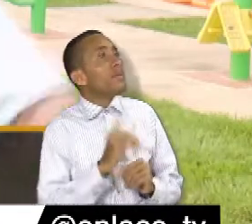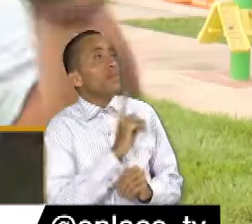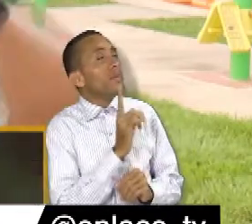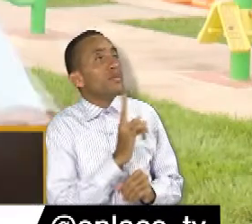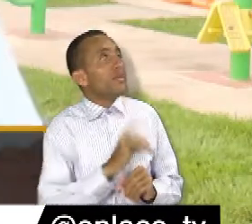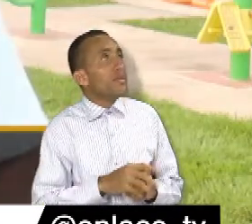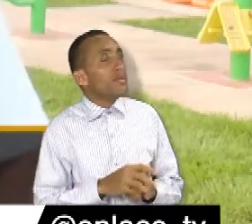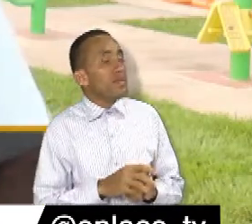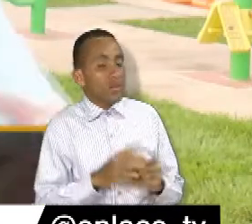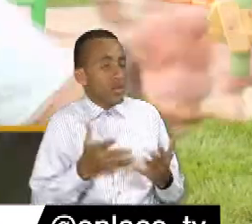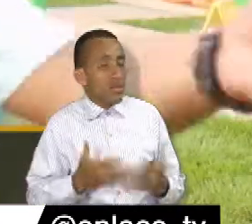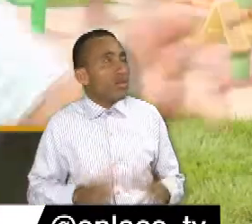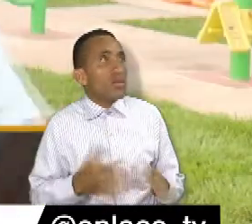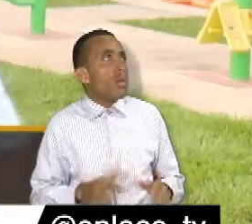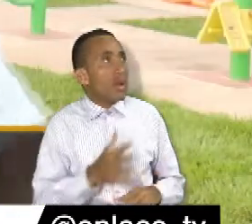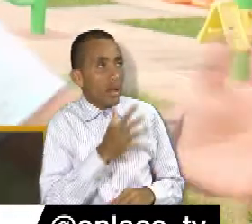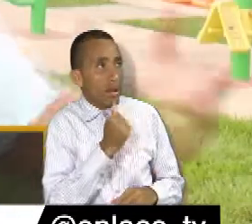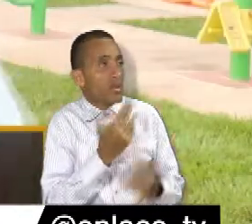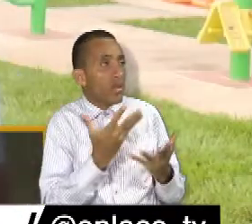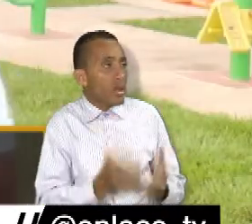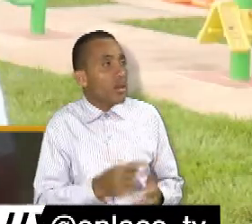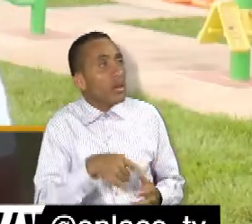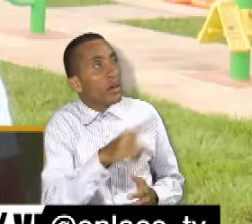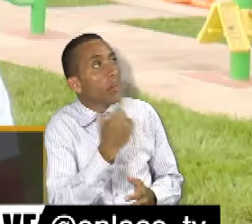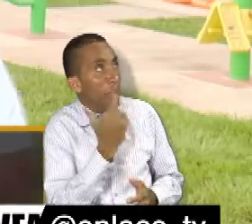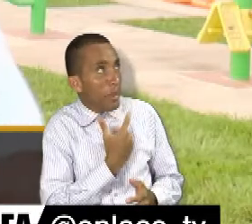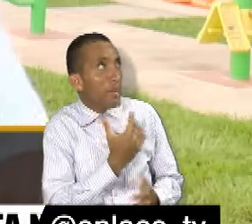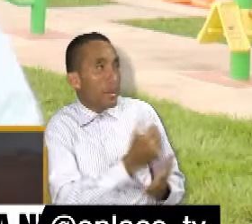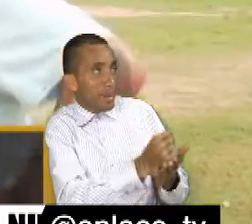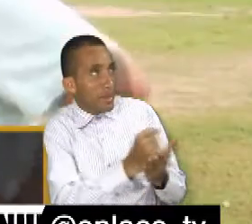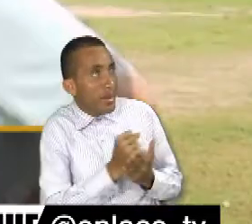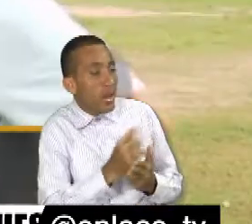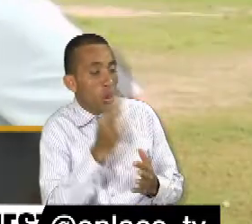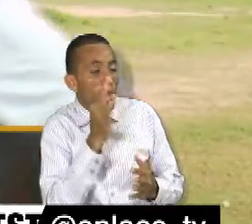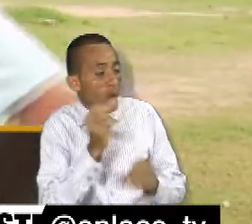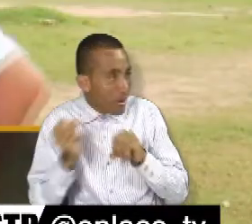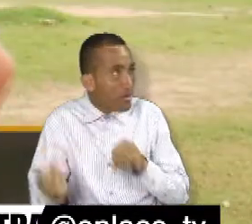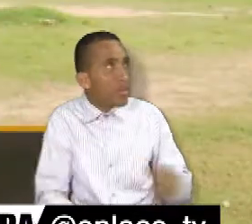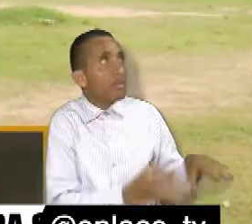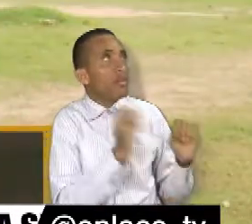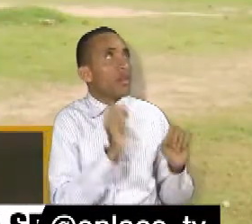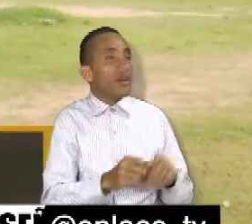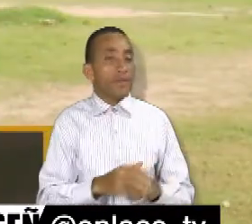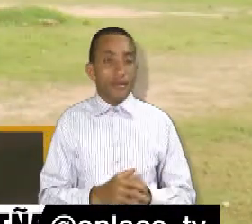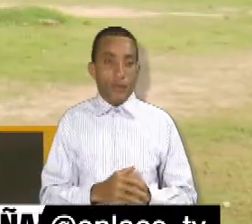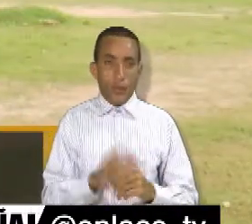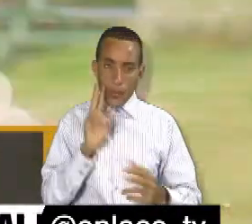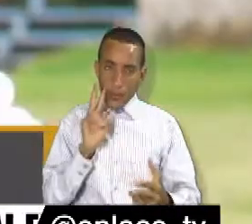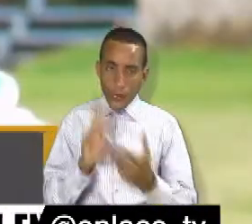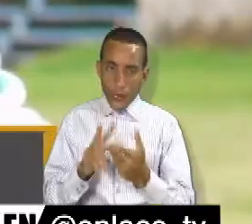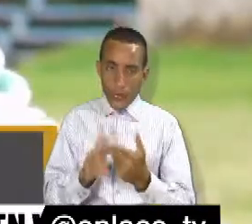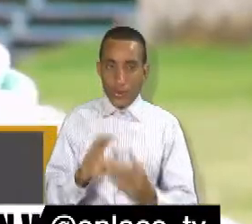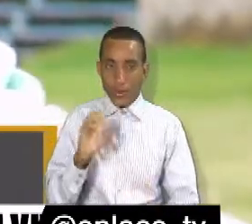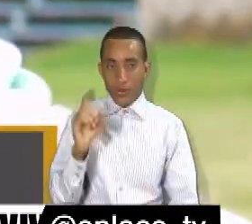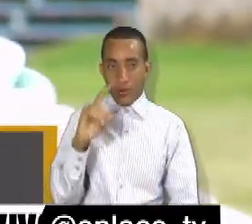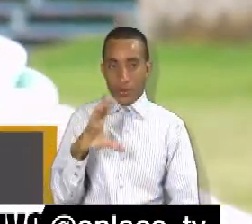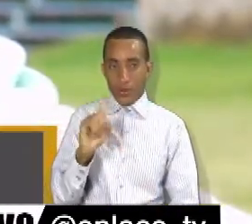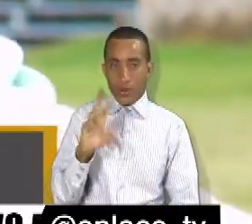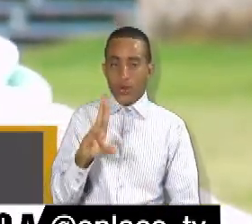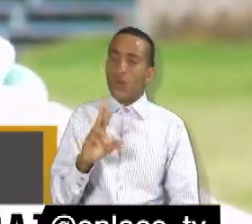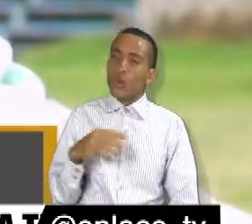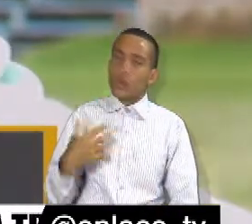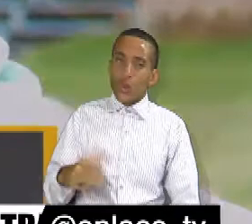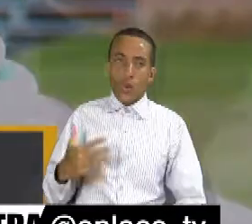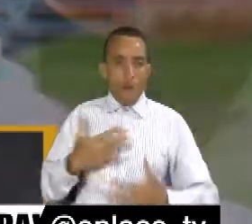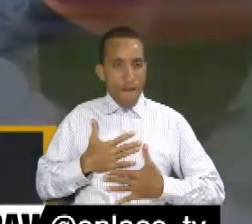profe, yo no quiero nada, yo quiero es que usted me ayude, que mis papitos salgan de esto. Conocimos a Óscar Villamizar Pinzón, una persona feliz de la vida